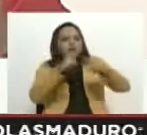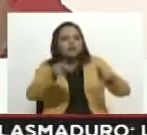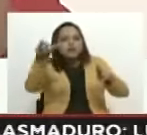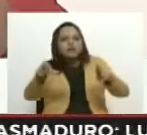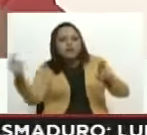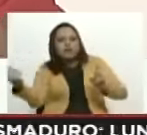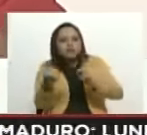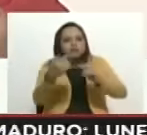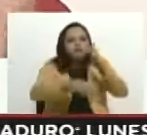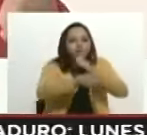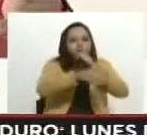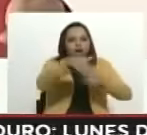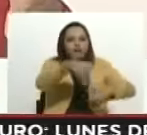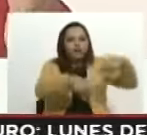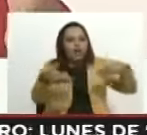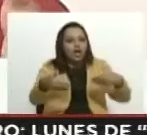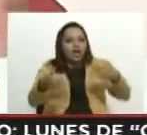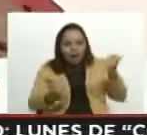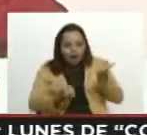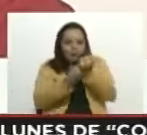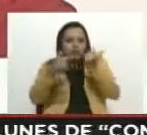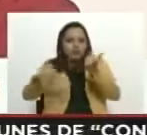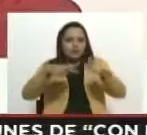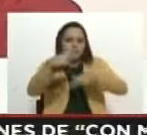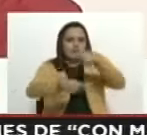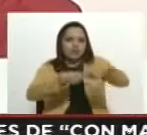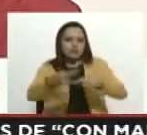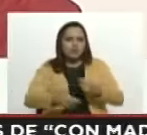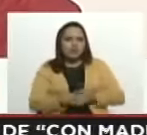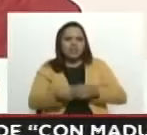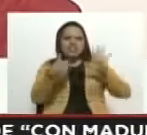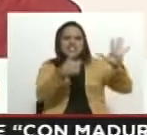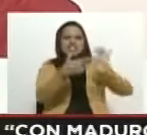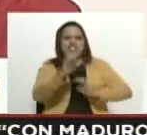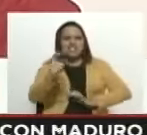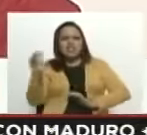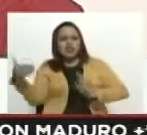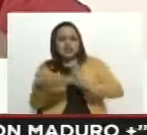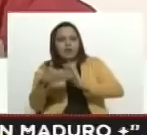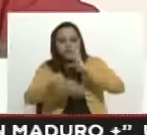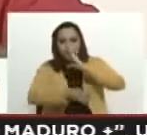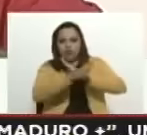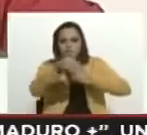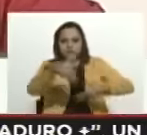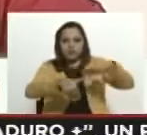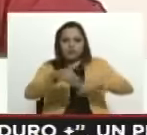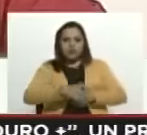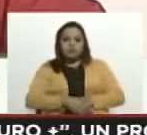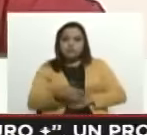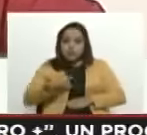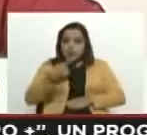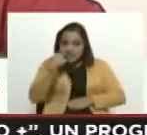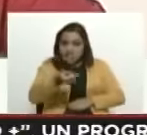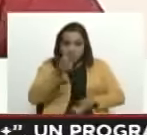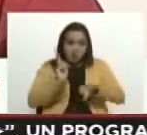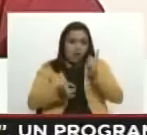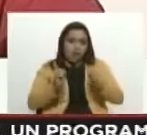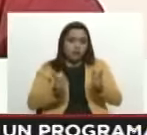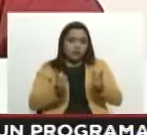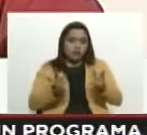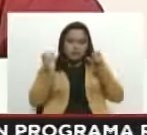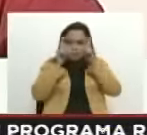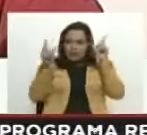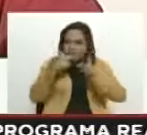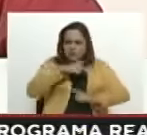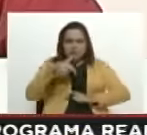a los que creyeron en ese proceso, a los 600.000 que fueron a votar. Ahora, yo estoy diciendo algo que nos sorprende a